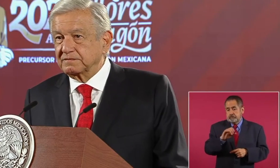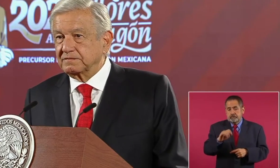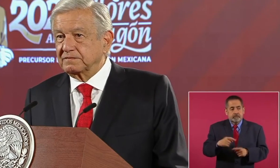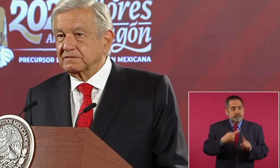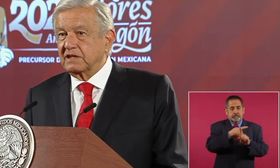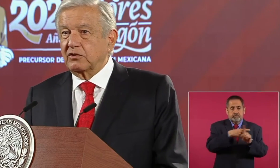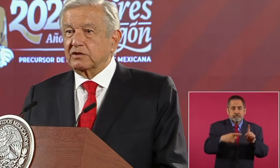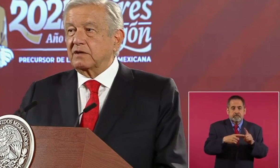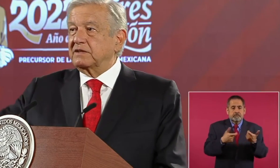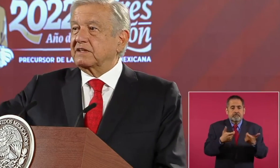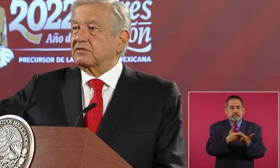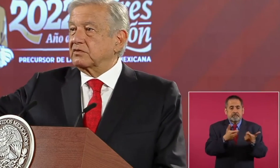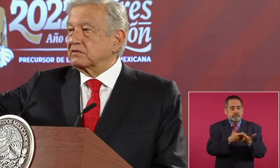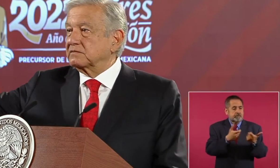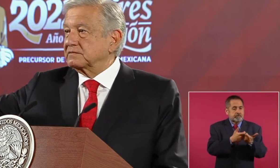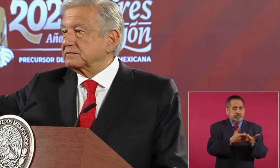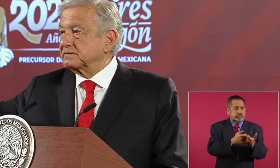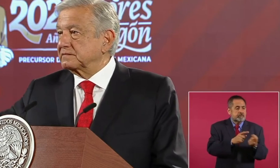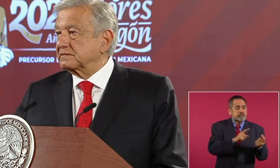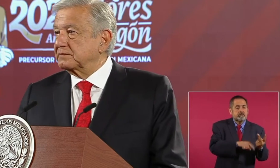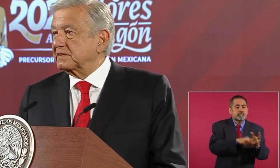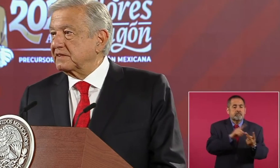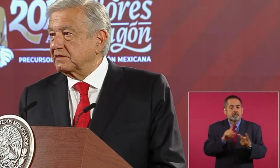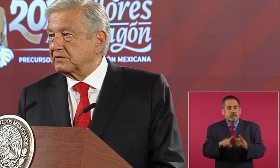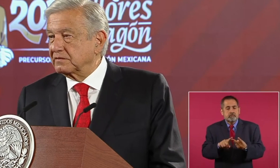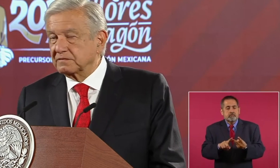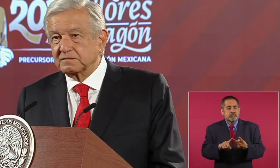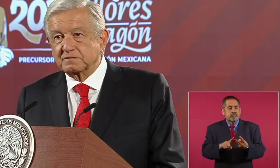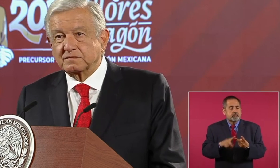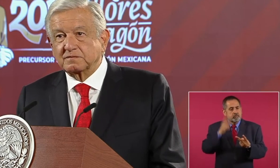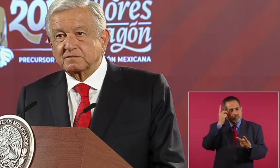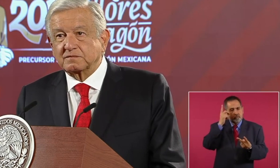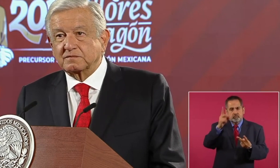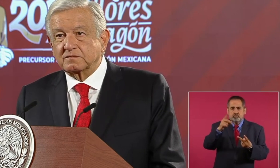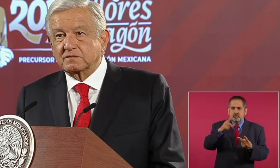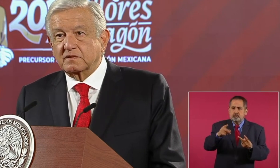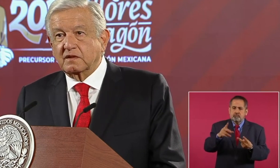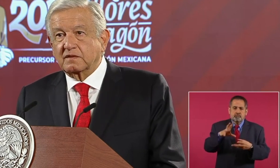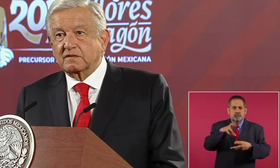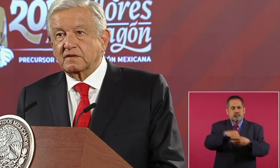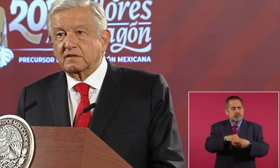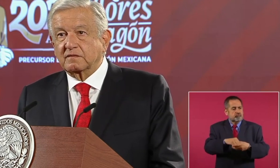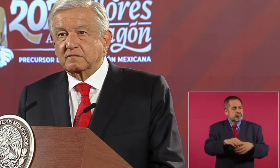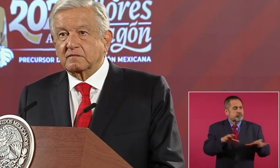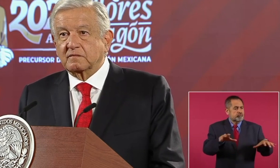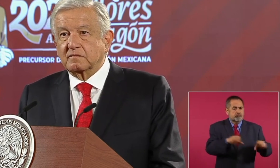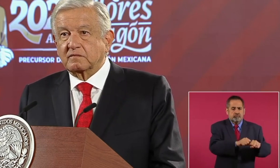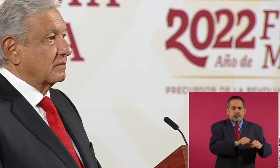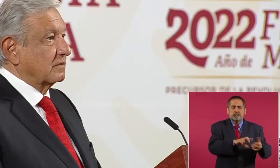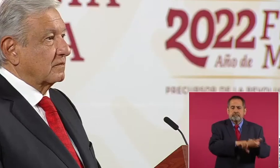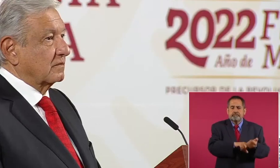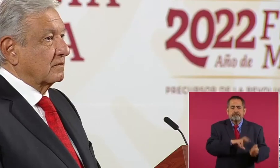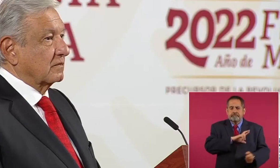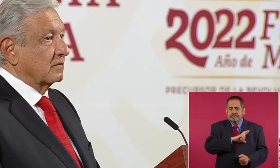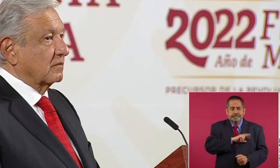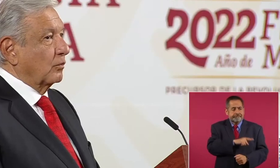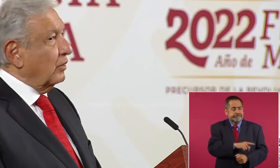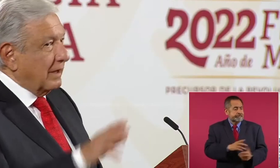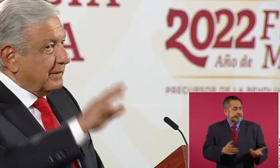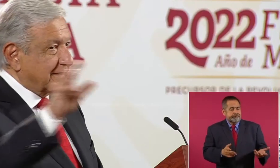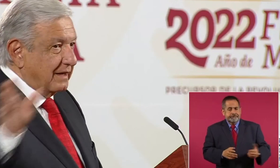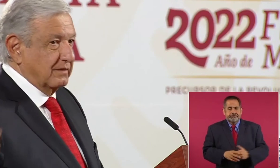captar para poder hacer nuestro trabajo. Algo peculiar es que el mensaje del licenciado es